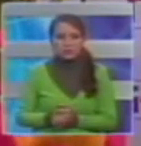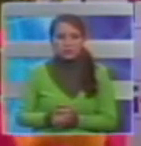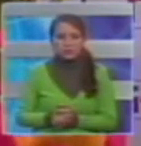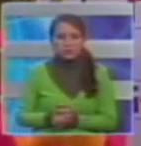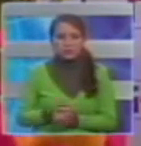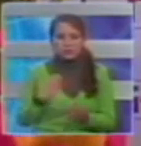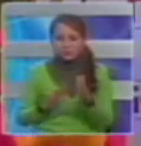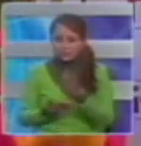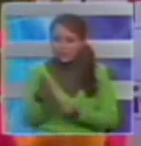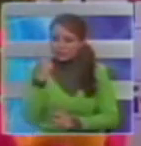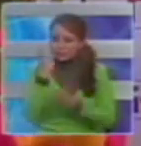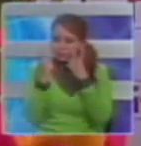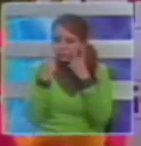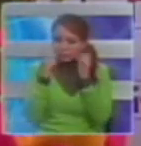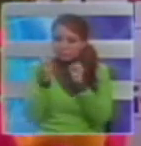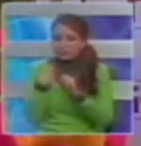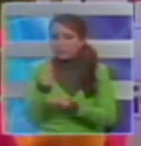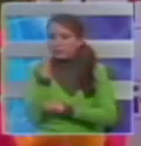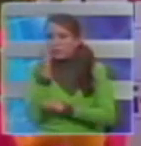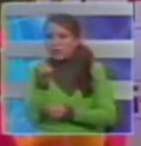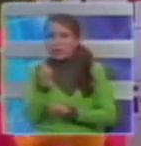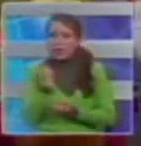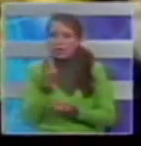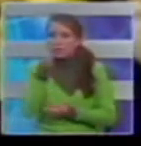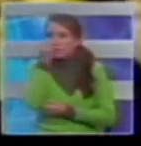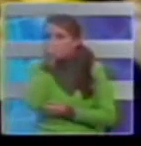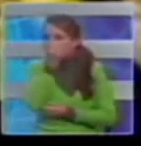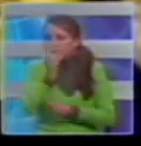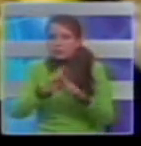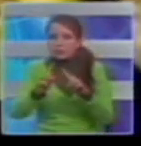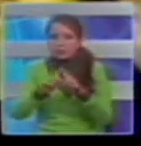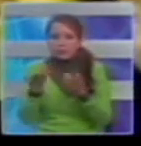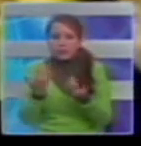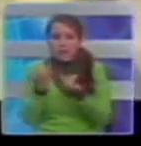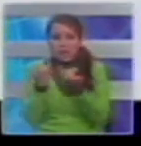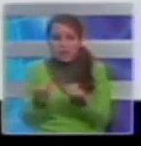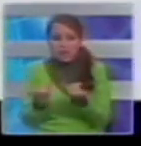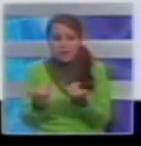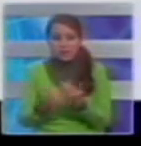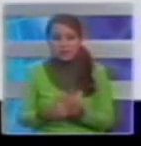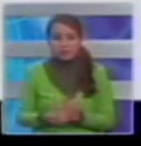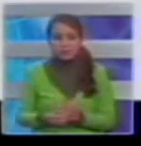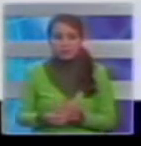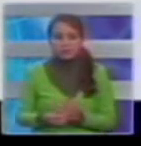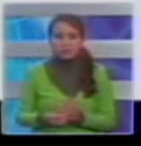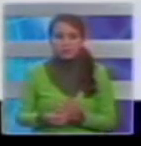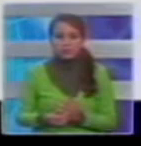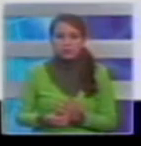a que nos visiten para que vean nuestra flora en flor en este momento.